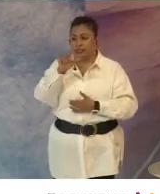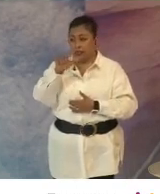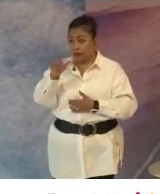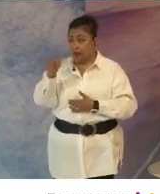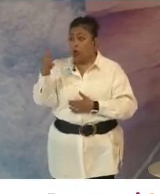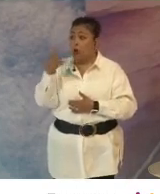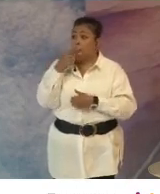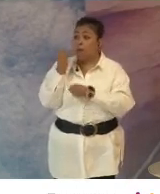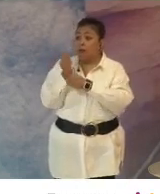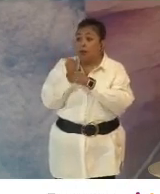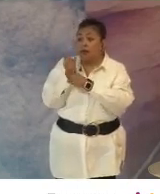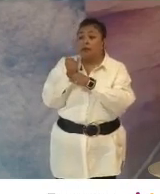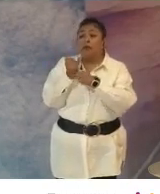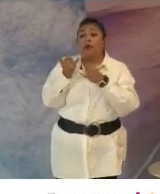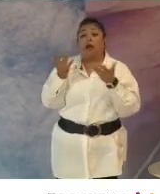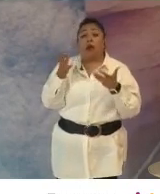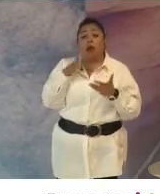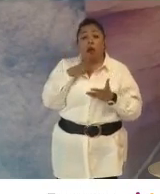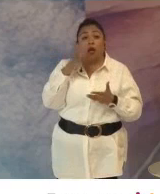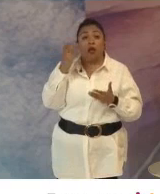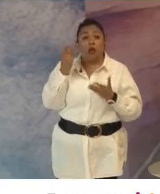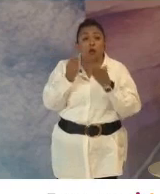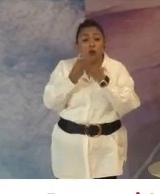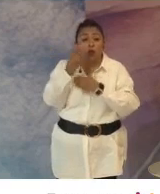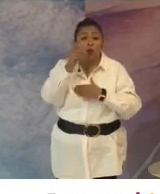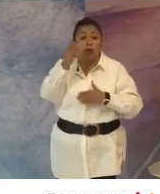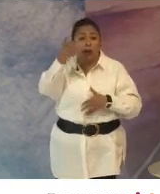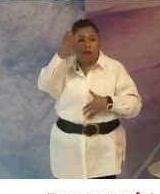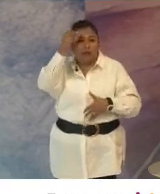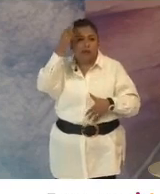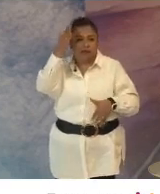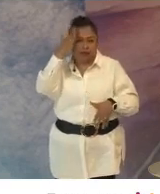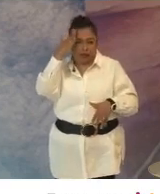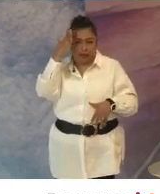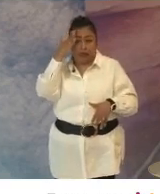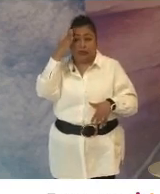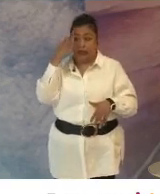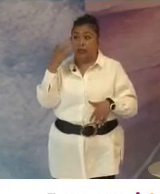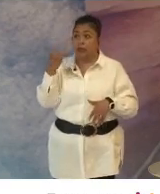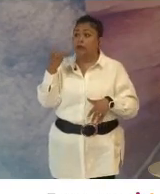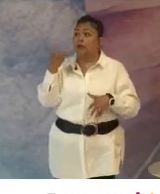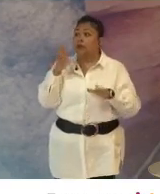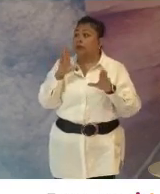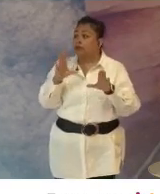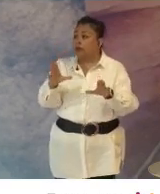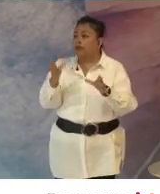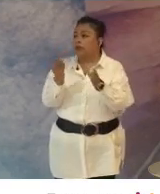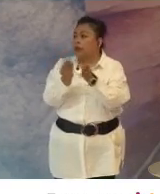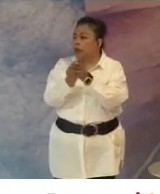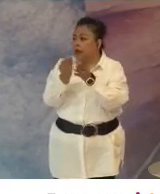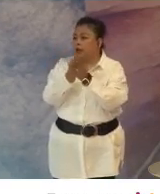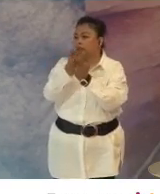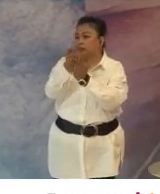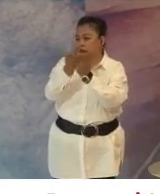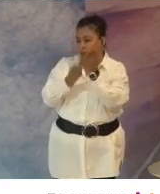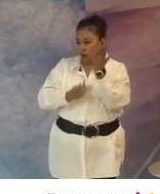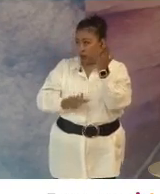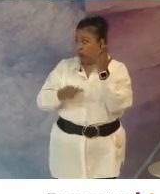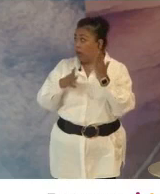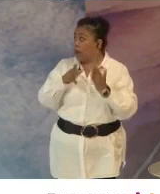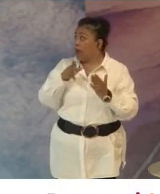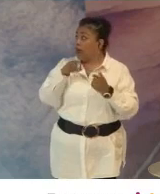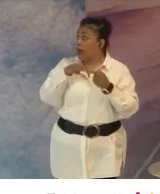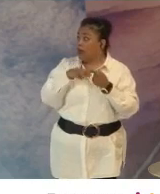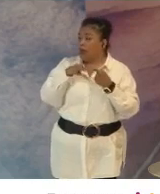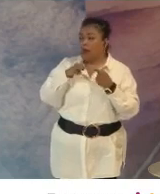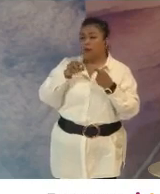un investigador en acción que co-crea innovaciones en aprendizaje y liderazgo, las cuales imparte a través de clases y programas en